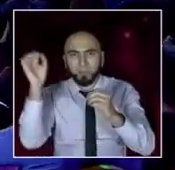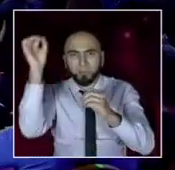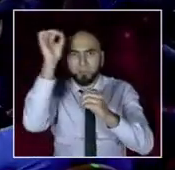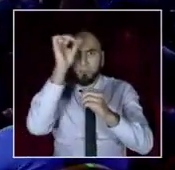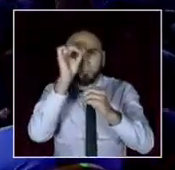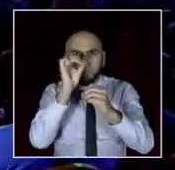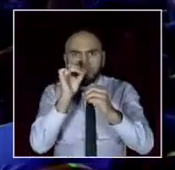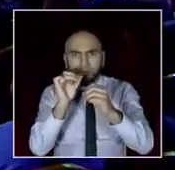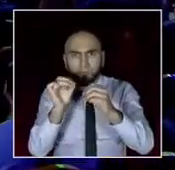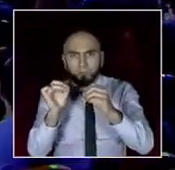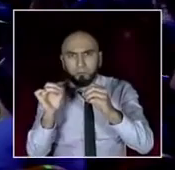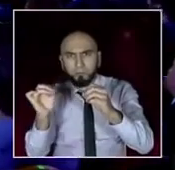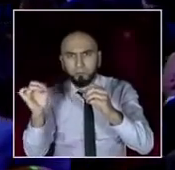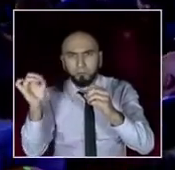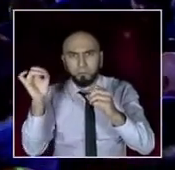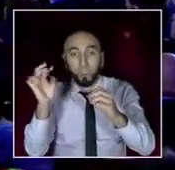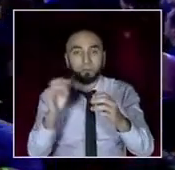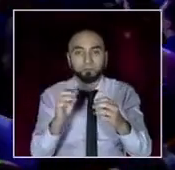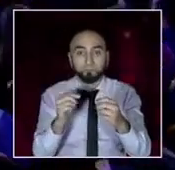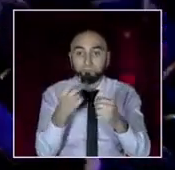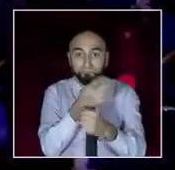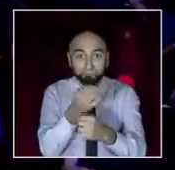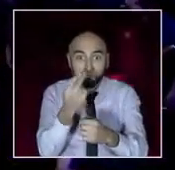¿cierto? Excelente.